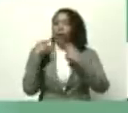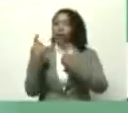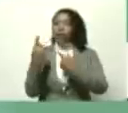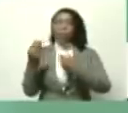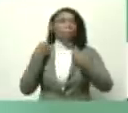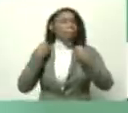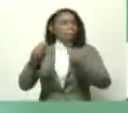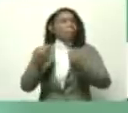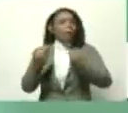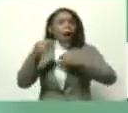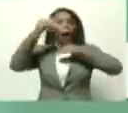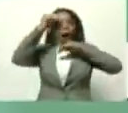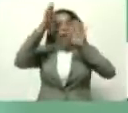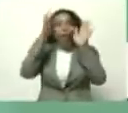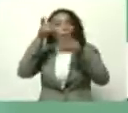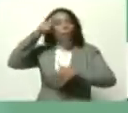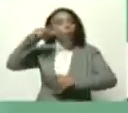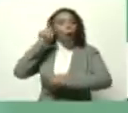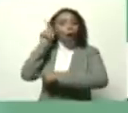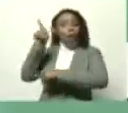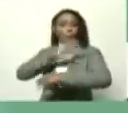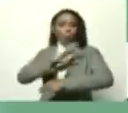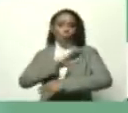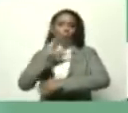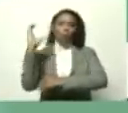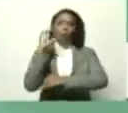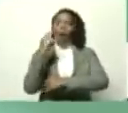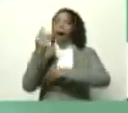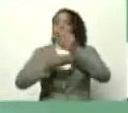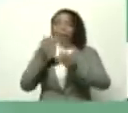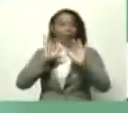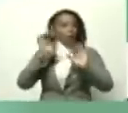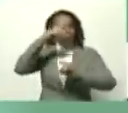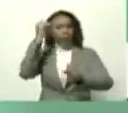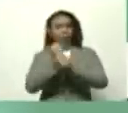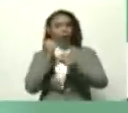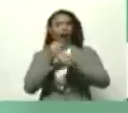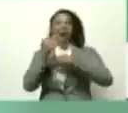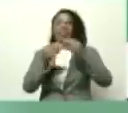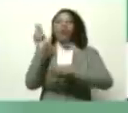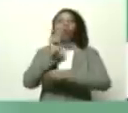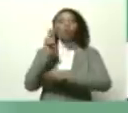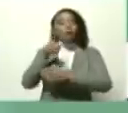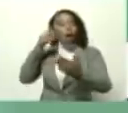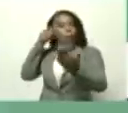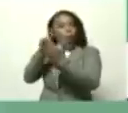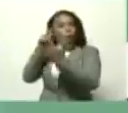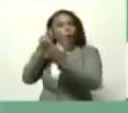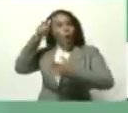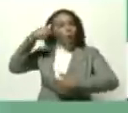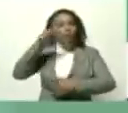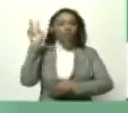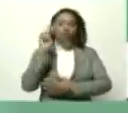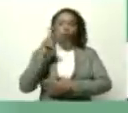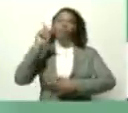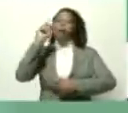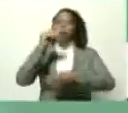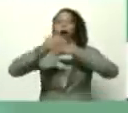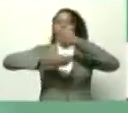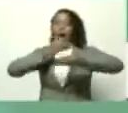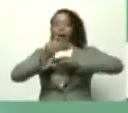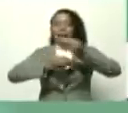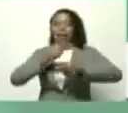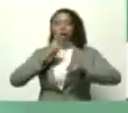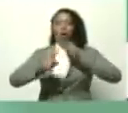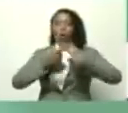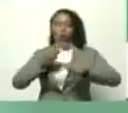para atender al pueblo de Colombia, cosa que no hace, lo utiliza para agredir al pueblo de Venezuela, también recurre, cosa